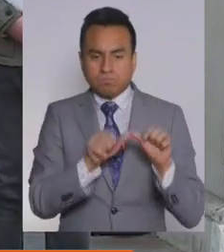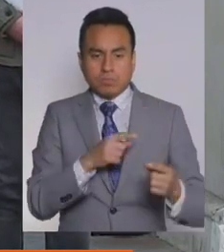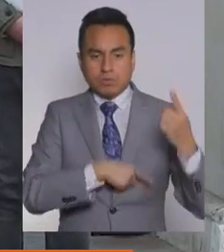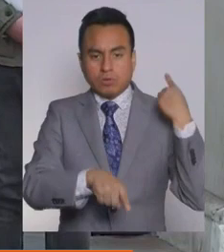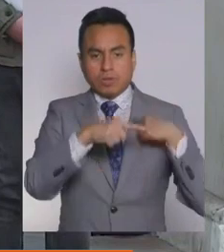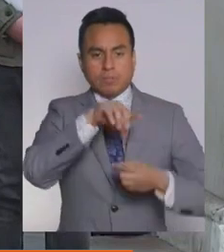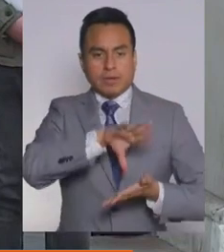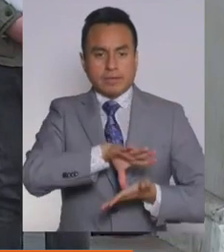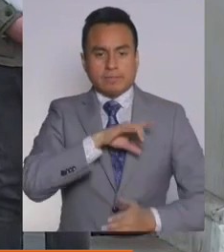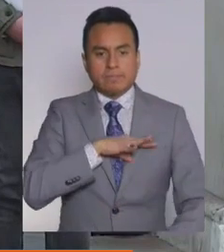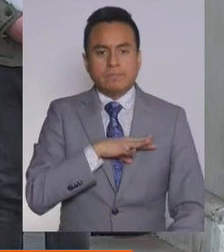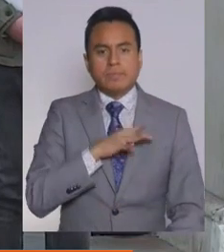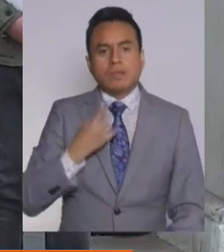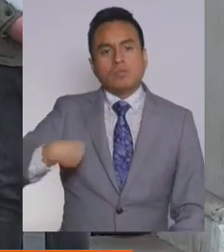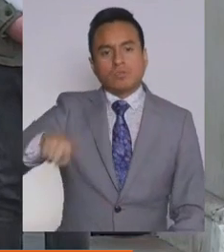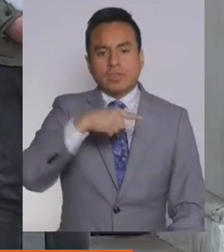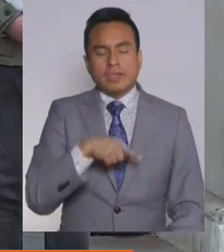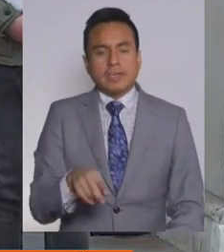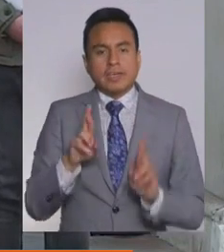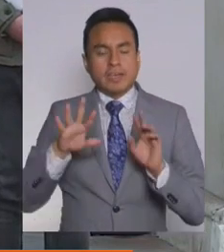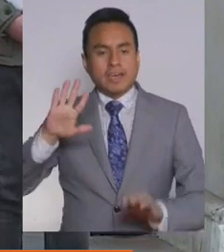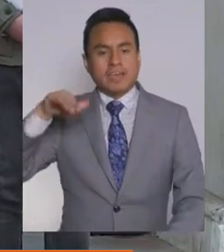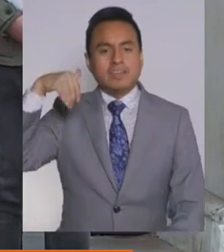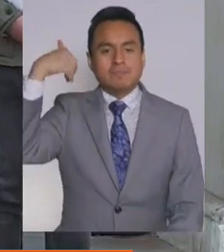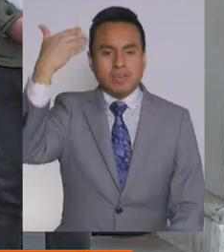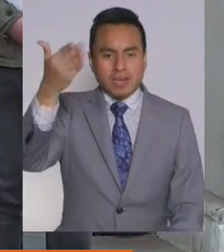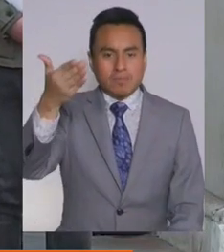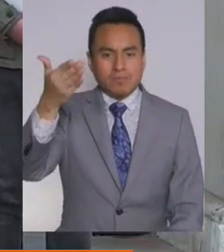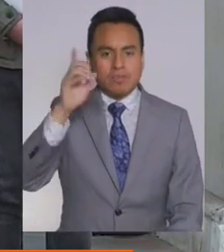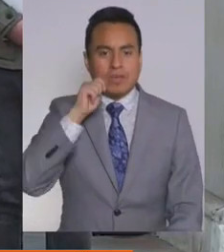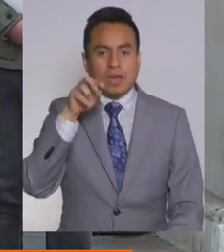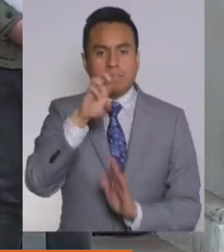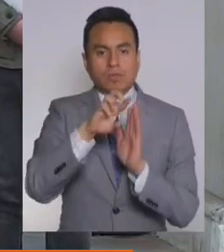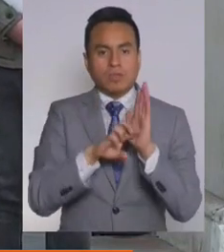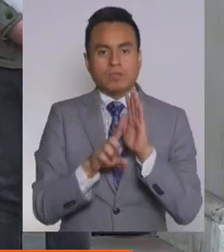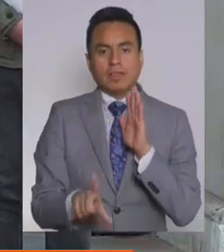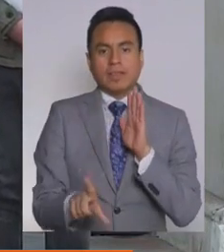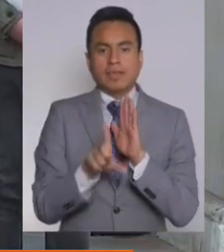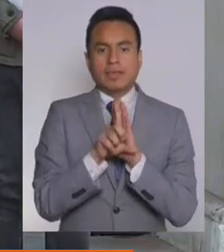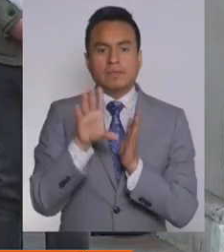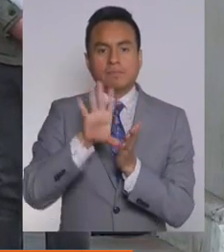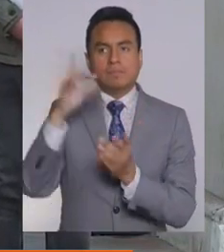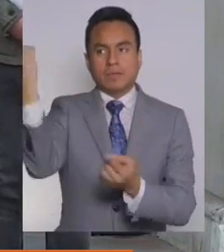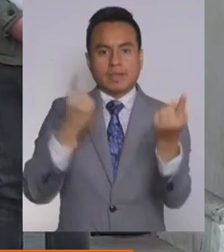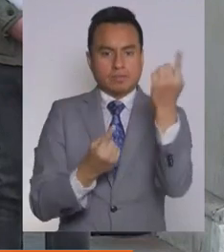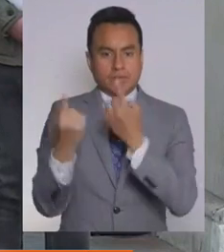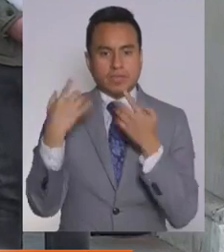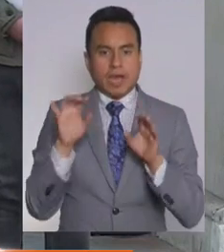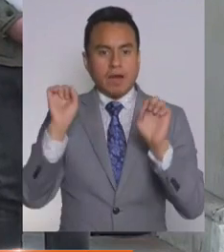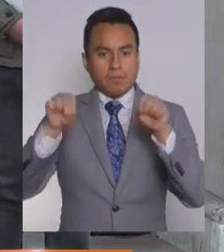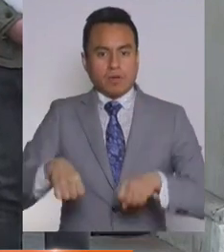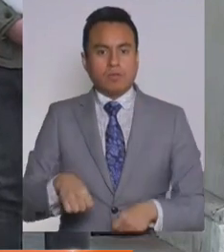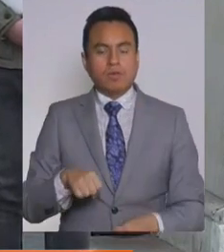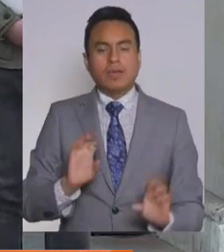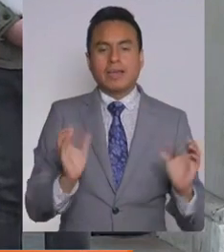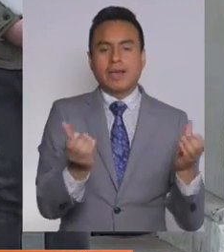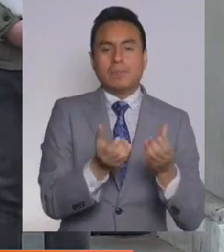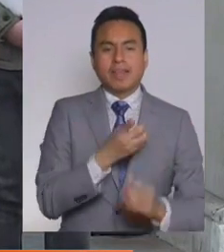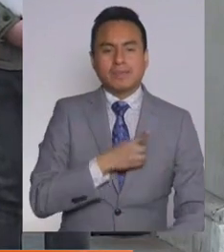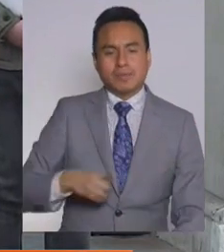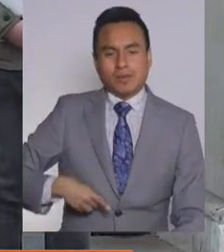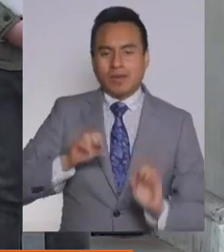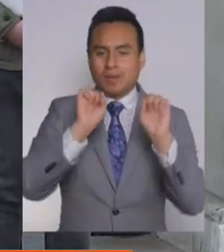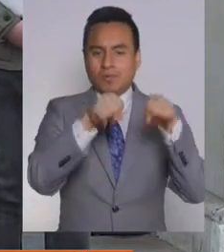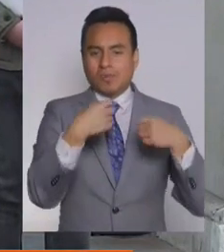historia de nuestro país. Y esperamos que este proyecto de ley de migración, que ya fue aprobado en la Cámara de Diputados y